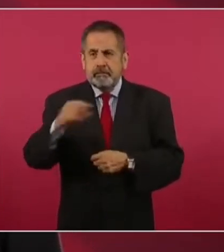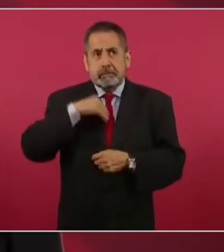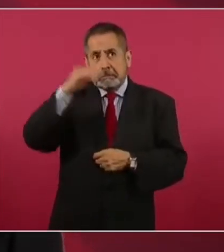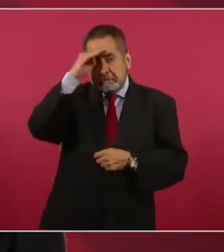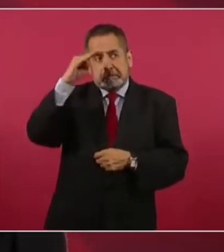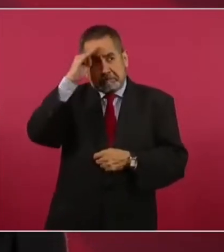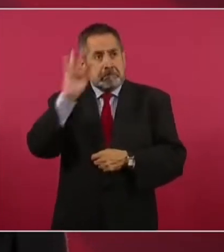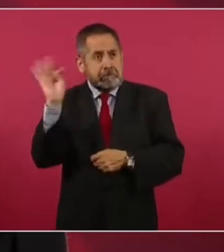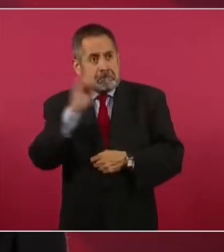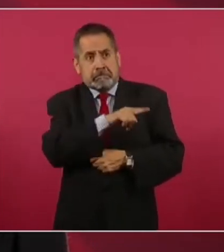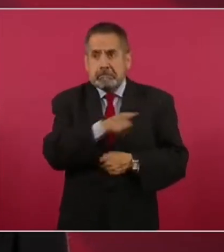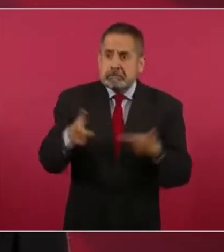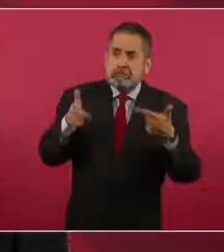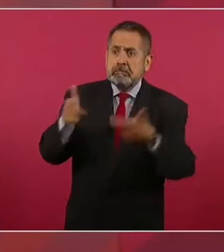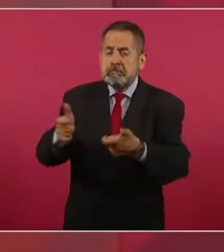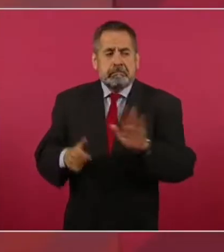asaltar.